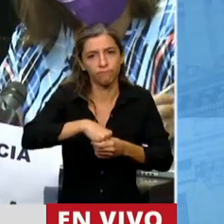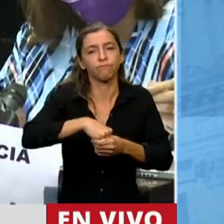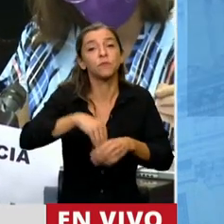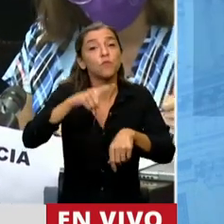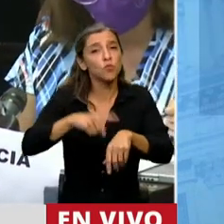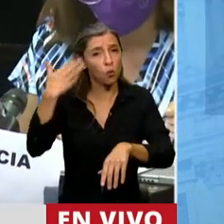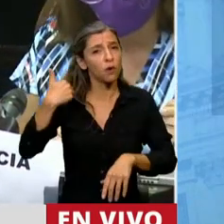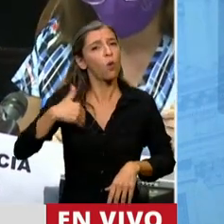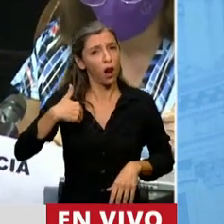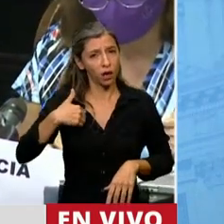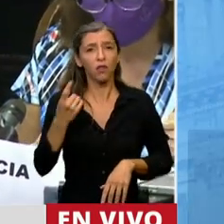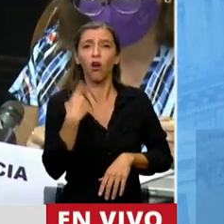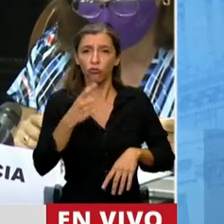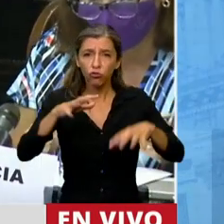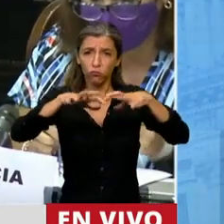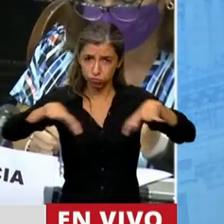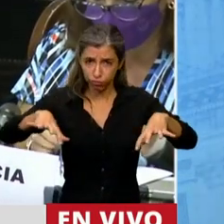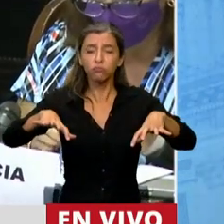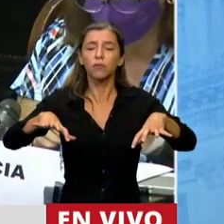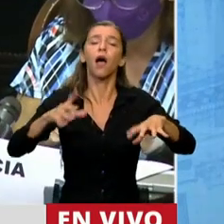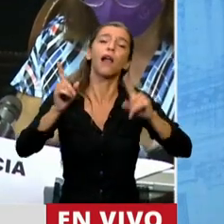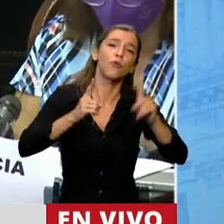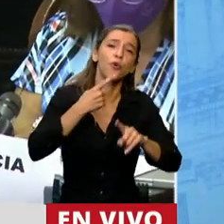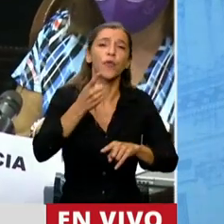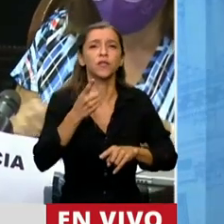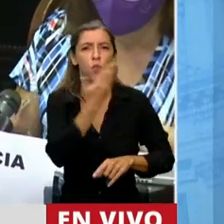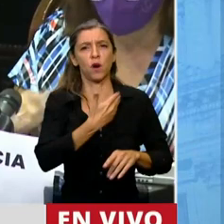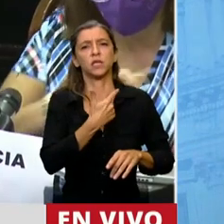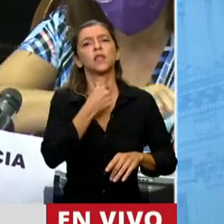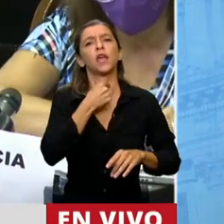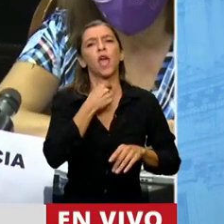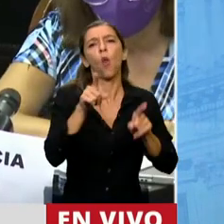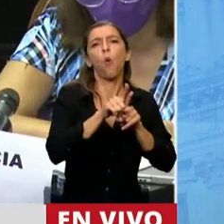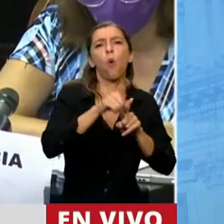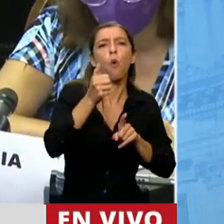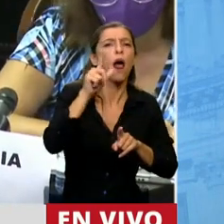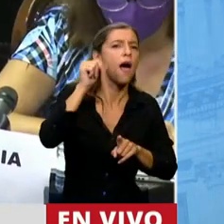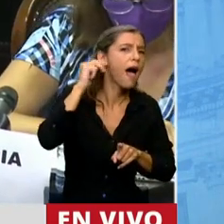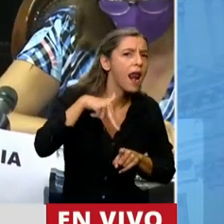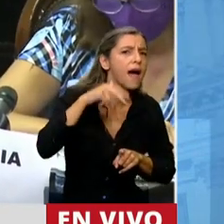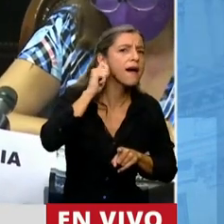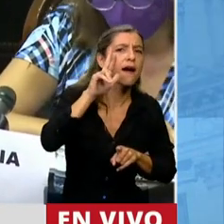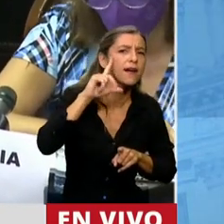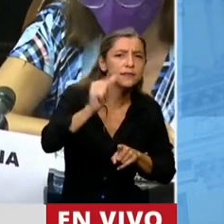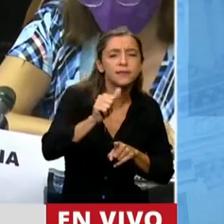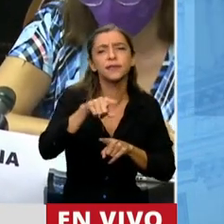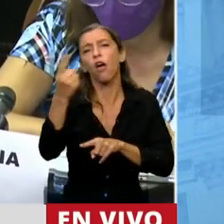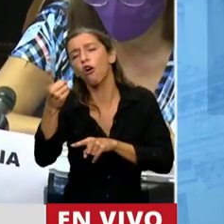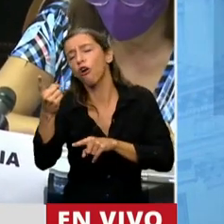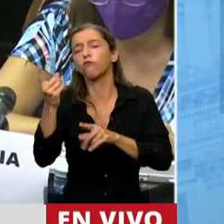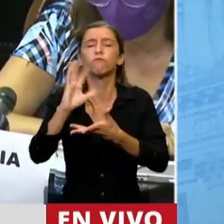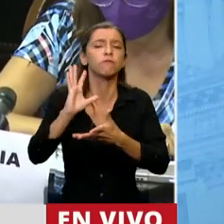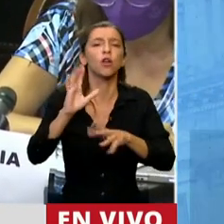estábamos divididos y unos decían queremos un presidente como Alan García y otro. Era otro mundo,